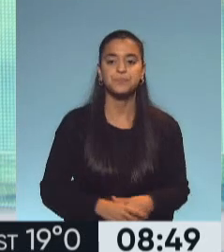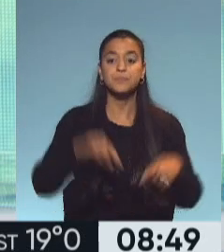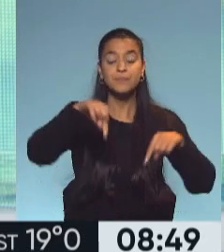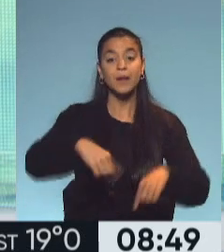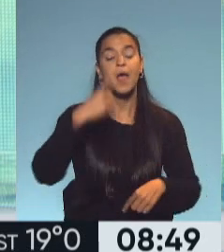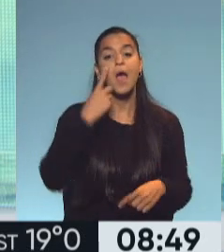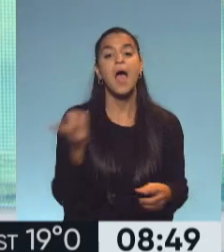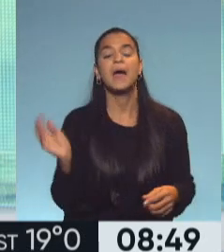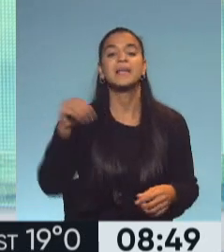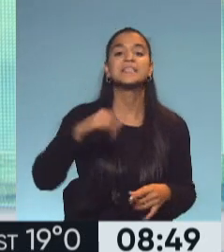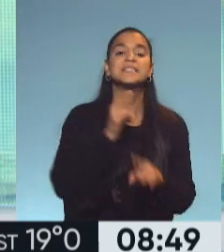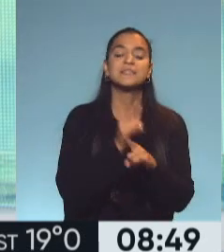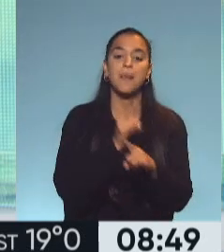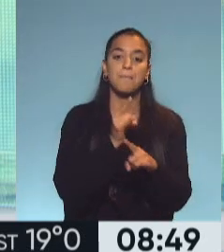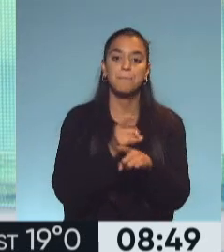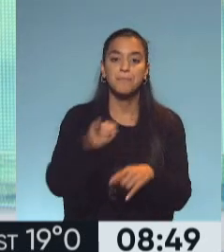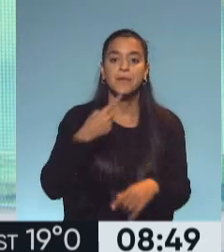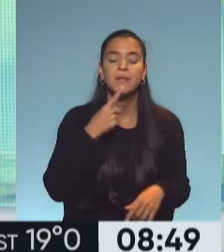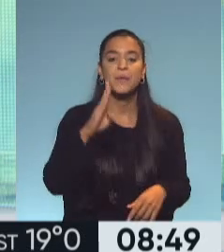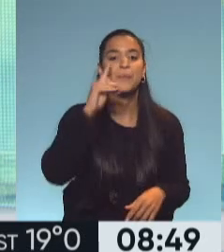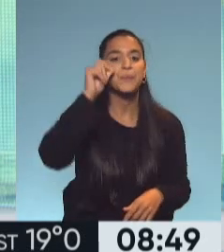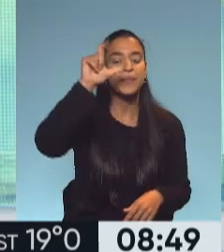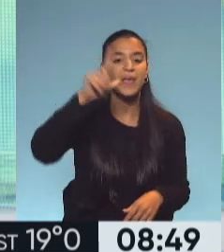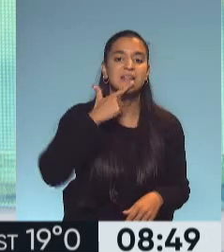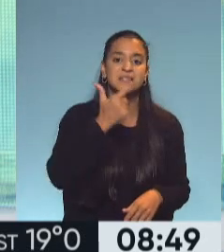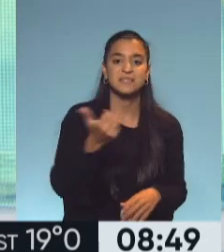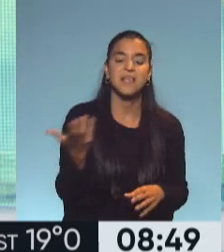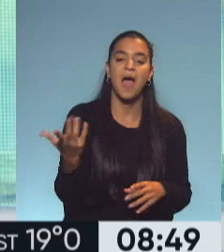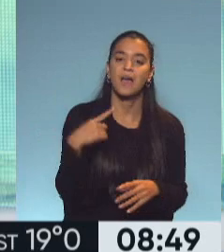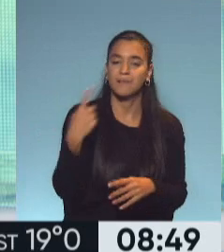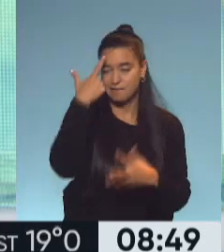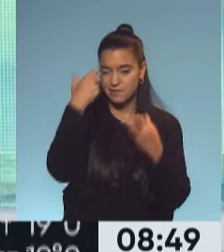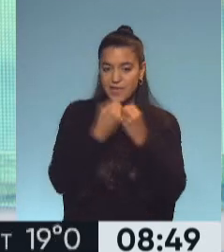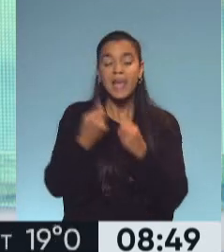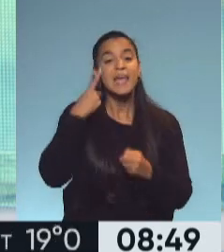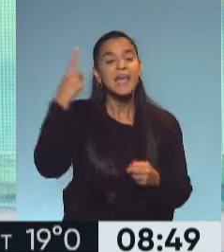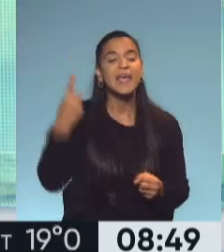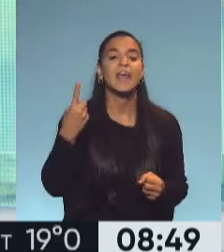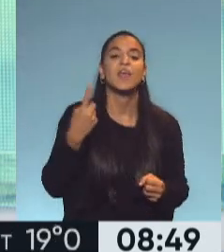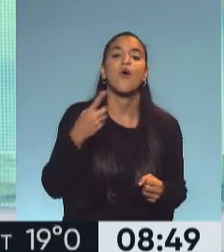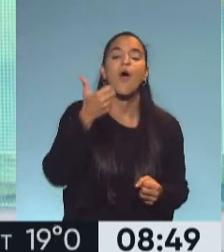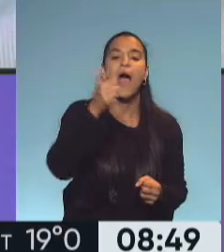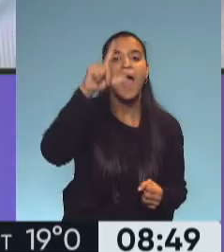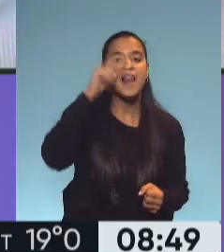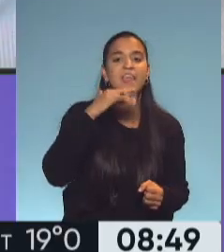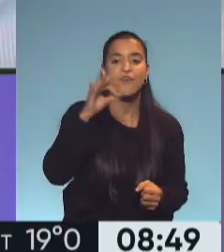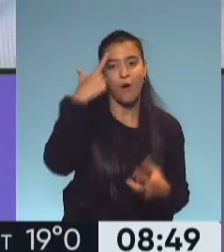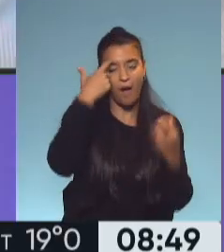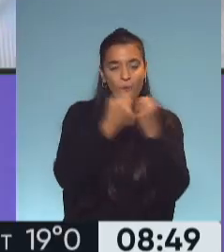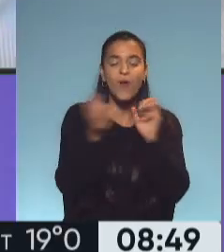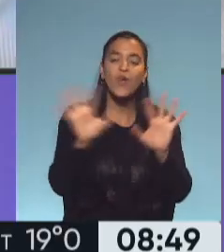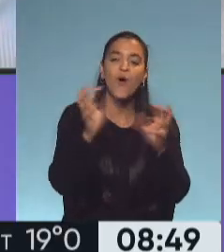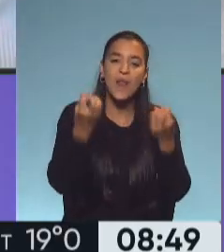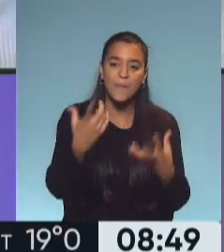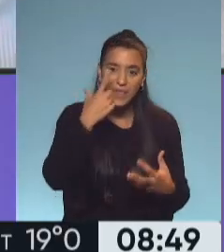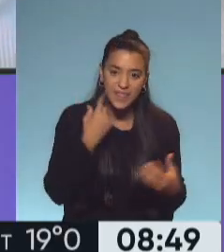Y nos permitimos agregar siempre del lado Bielsa de la vida. Y creo que Alejo Álvarez Herrera va a estar de acuerdo. ¿Qué tal, Alejito? Muy buen